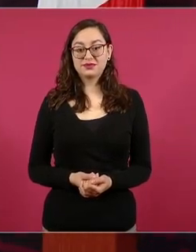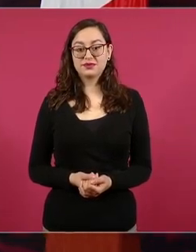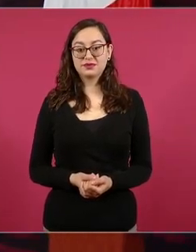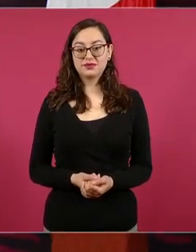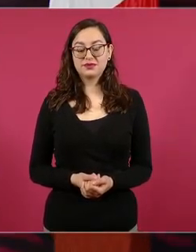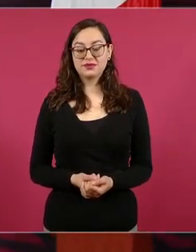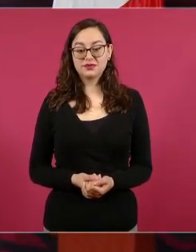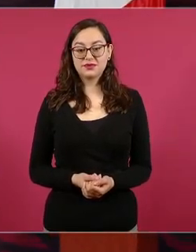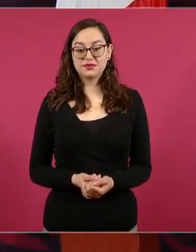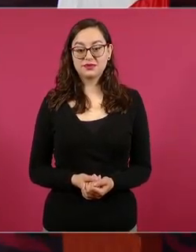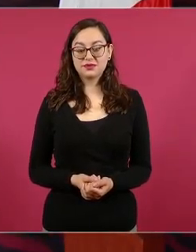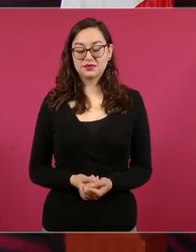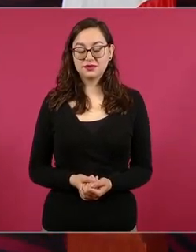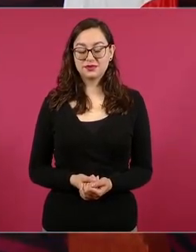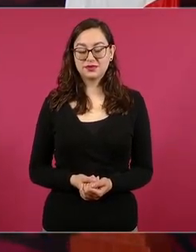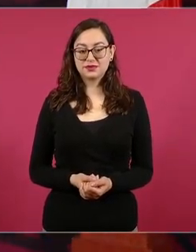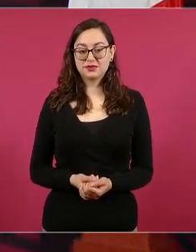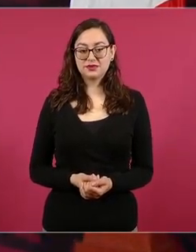informar